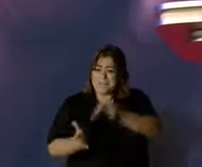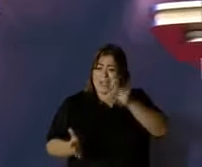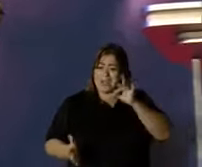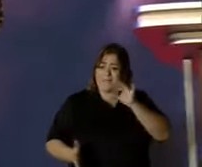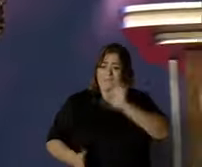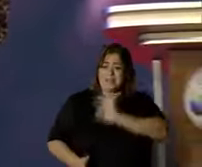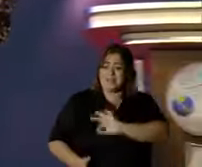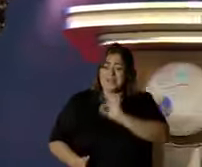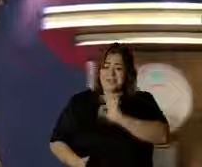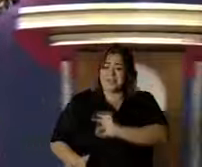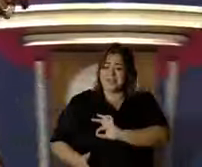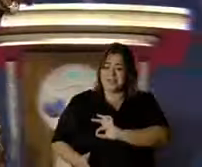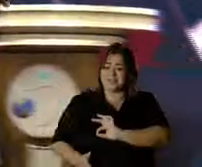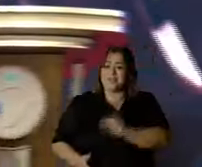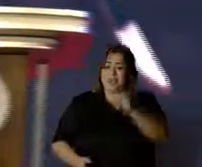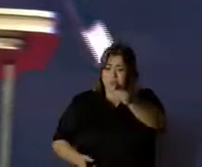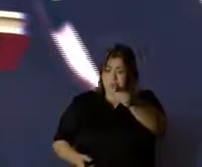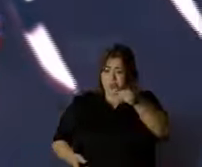que creerlo conmigo.